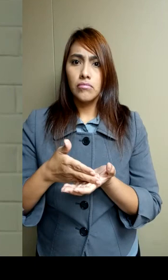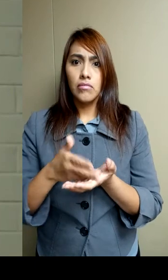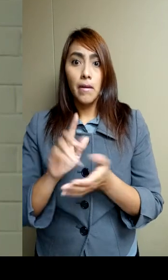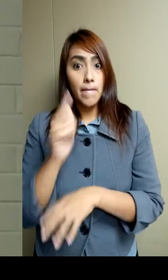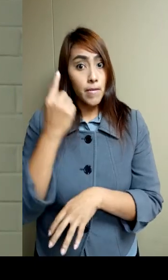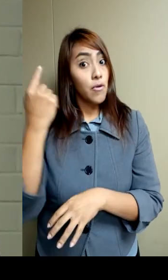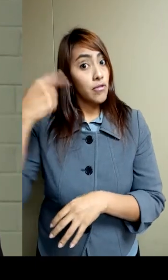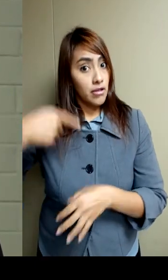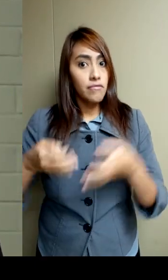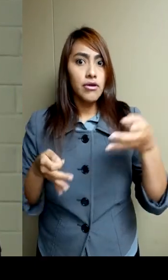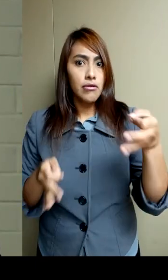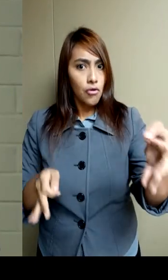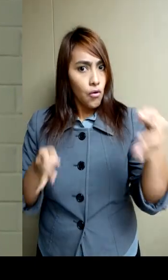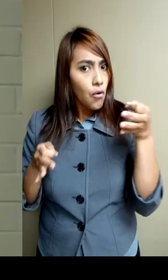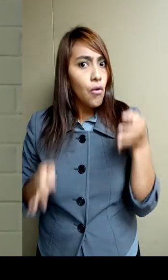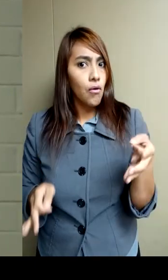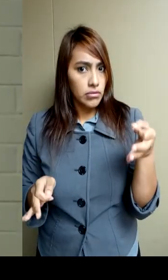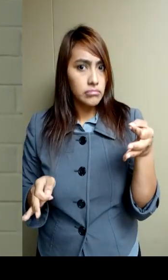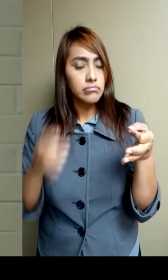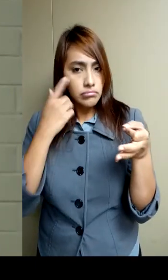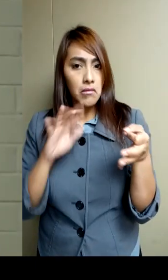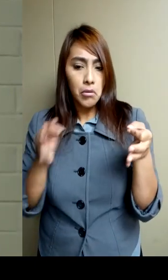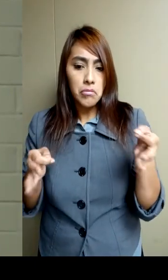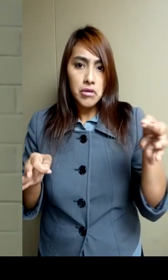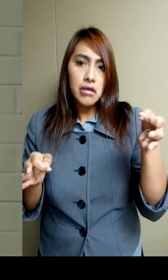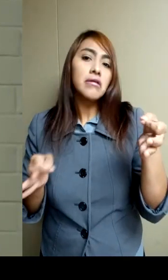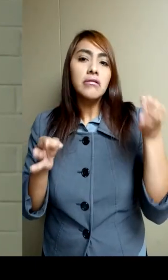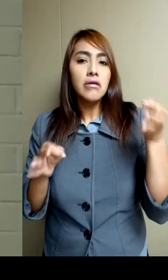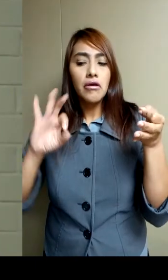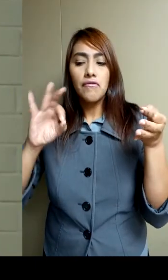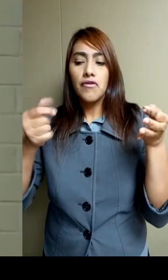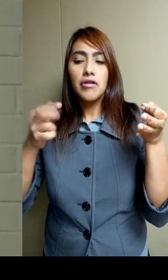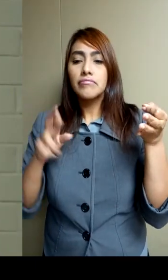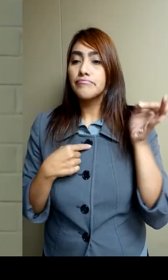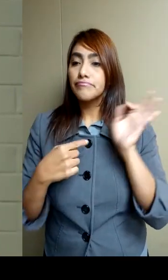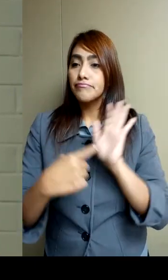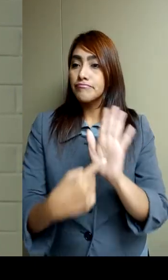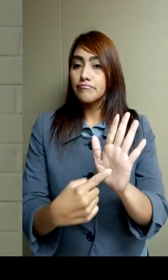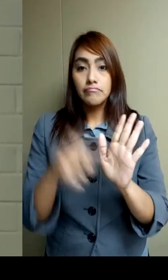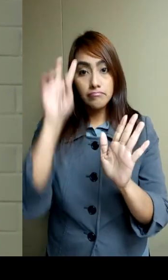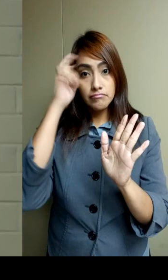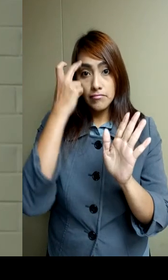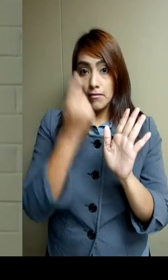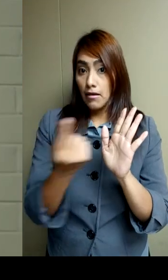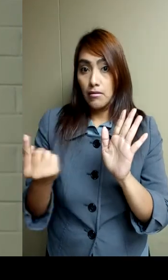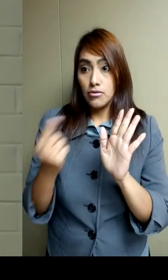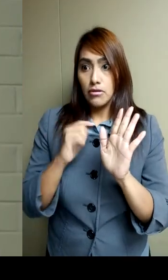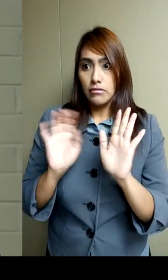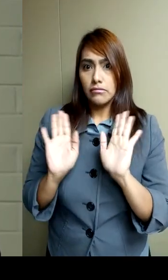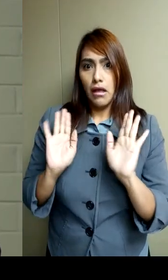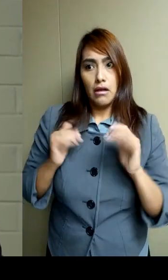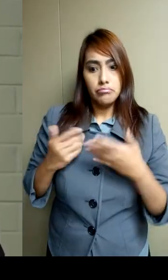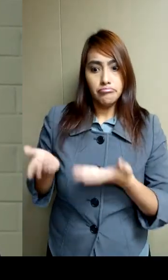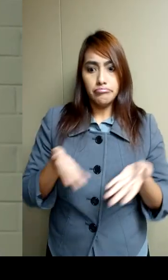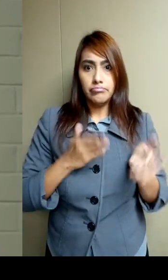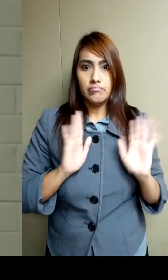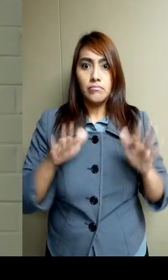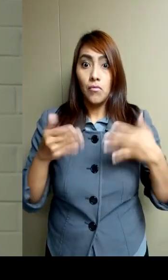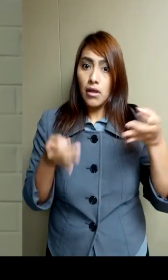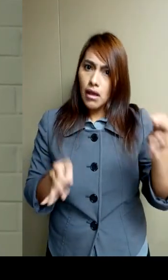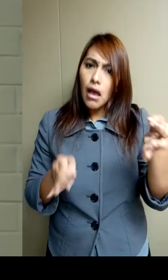pero principalmente llega con su orden que cuando llegas tú con una orden hizo fiscal no te pueden decir